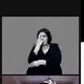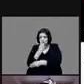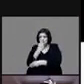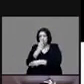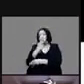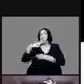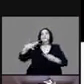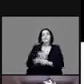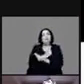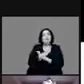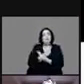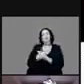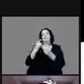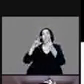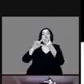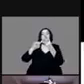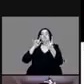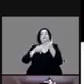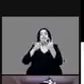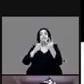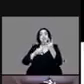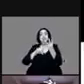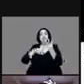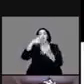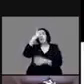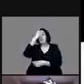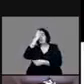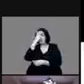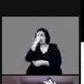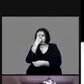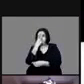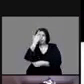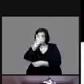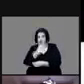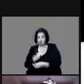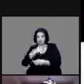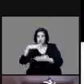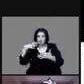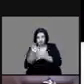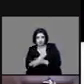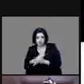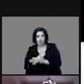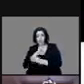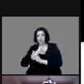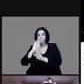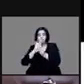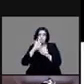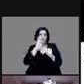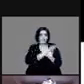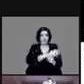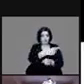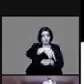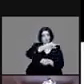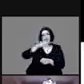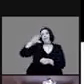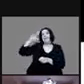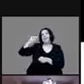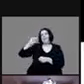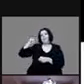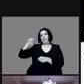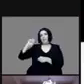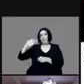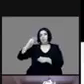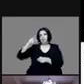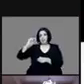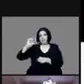fuentes históricas cuarto eje la noche victoriosa y la defensa de México Tenochtitlan y por último otra línea para que ustedes